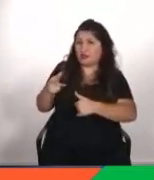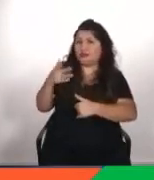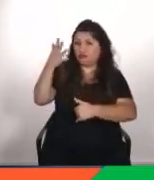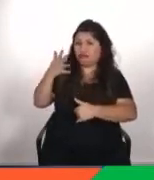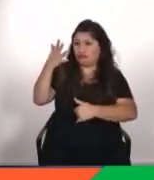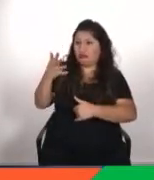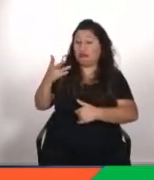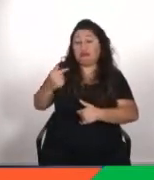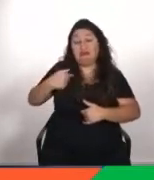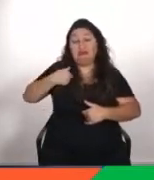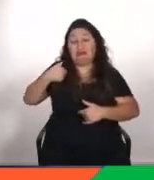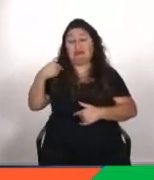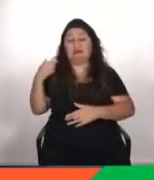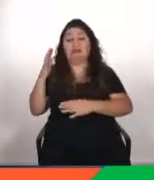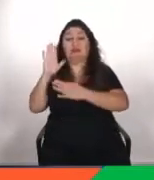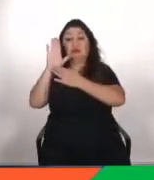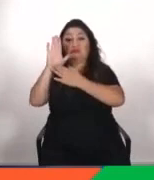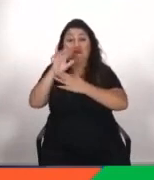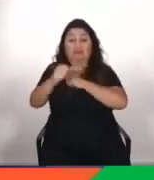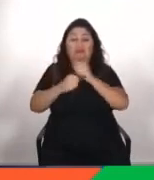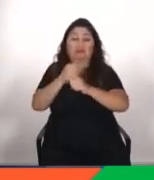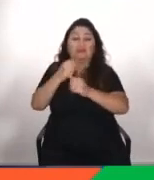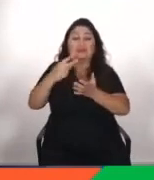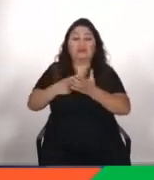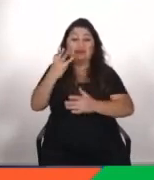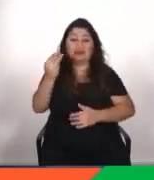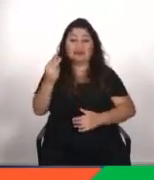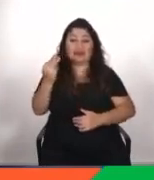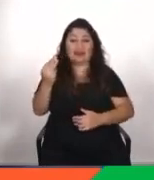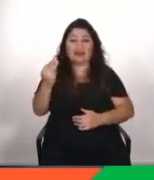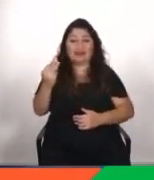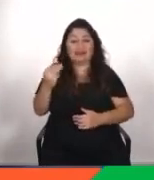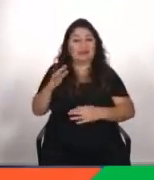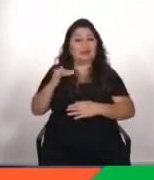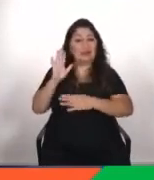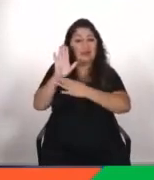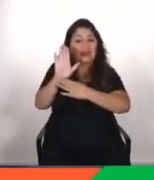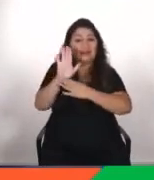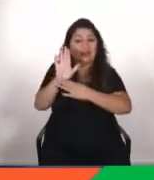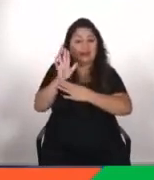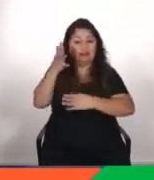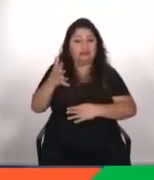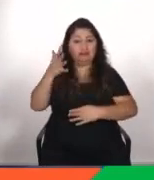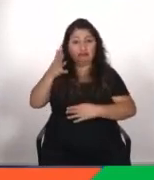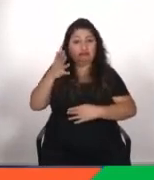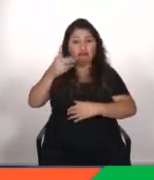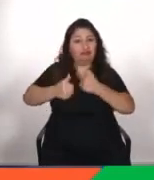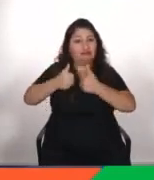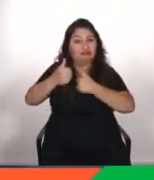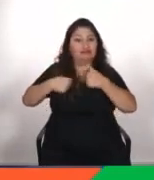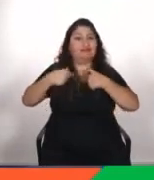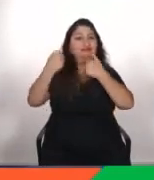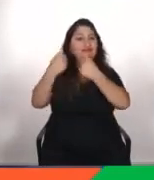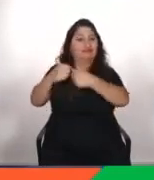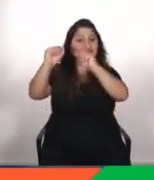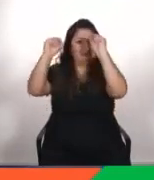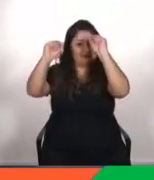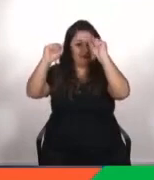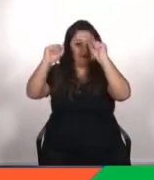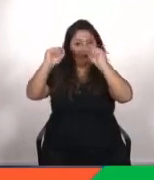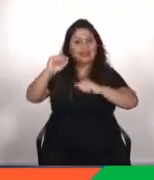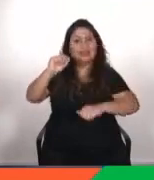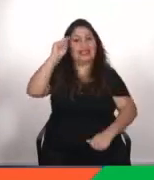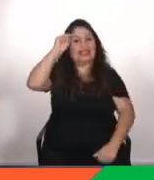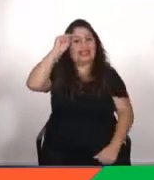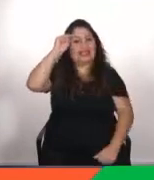entonces me presenté, eso fue en el año 2013, me presenté y bueno, pues tuve la suerte de ganar con aquel monólogo que se llamaba Un teorema es